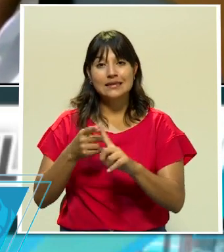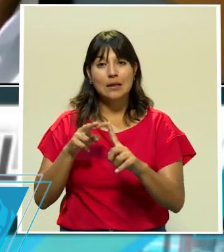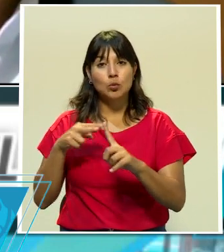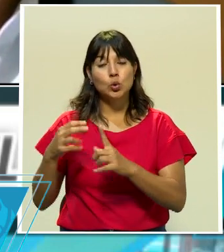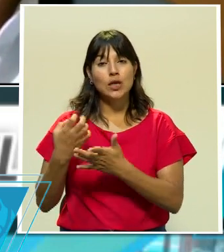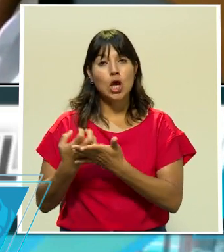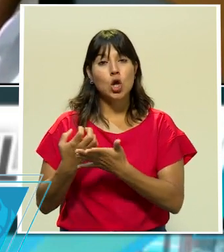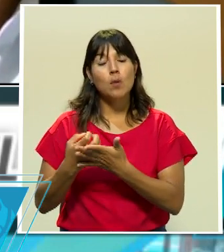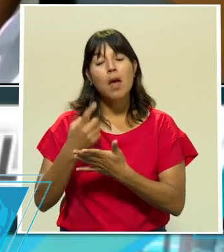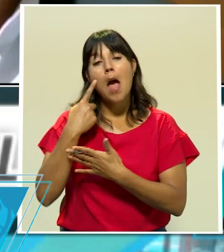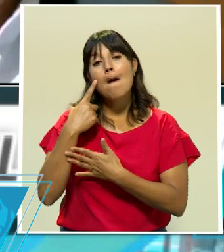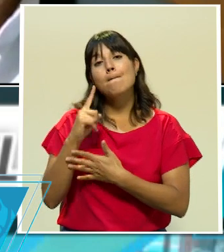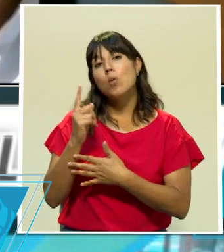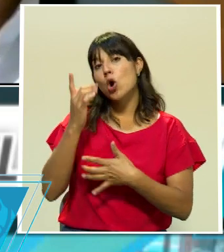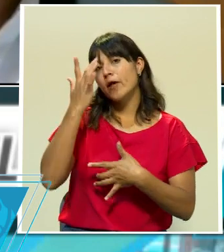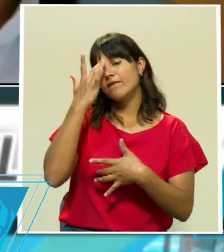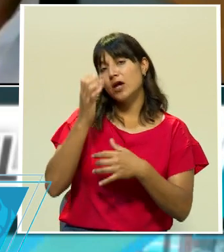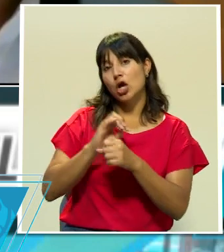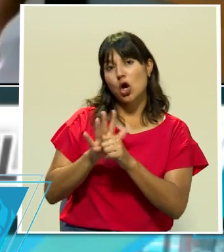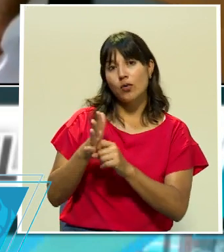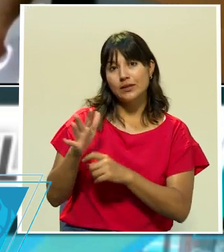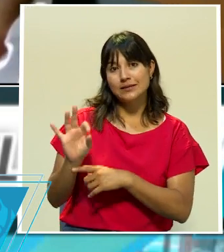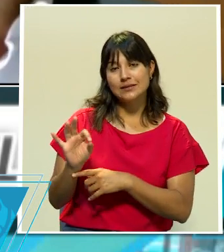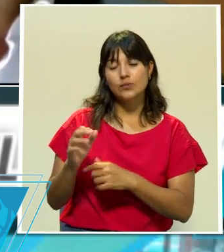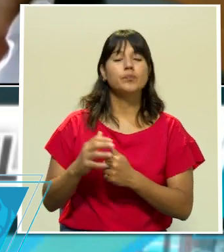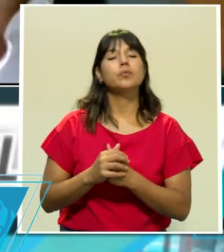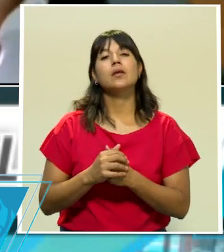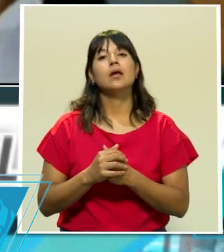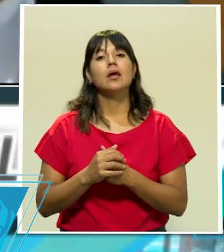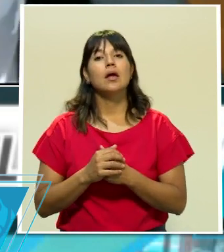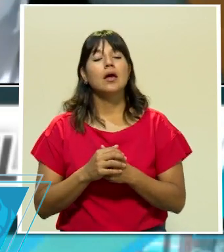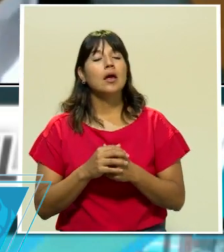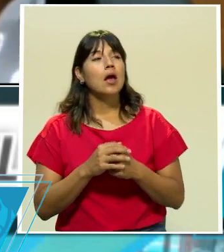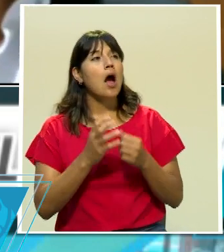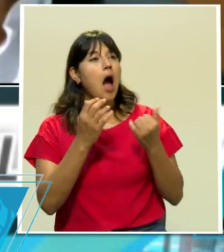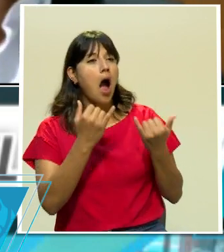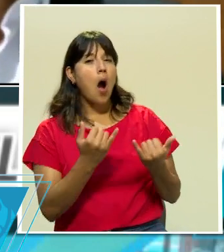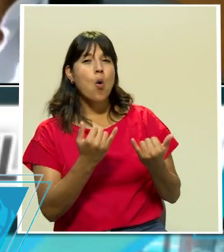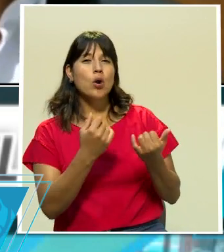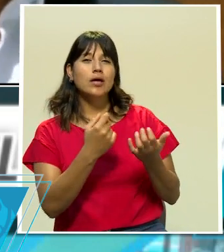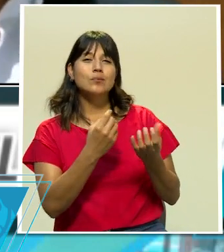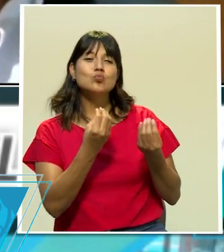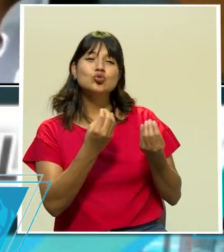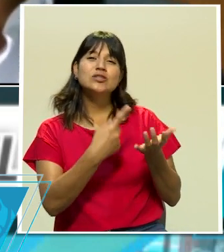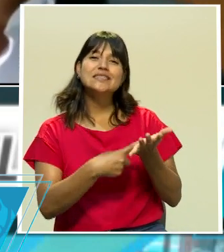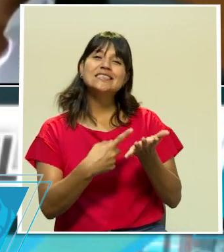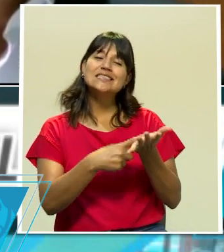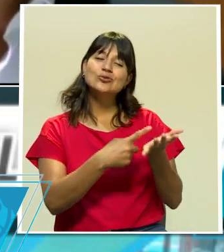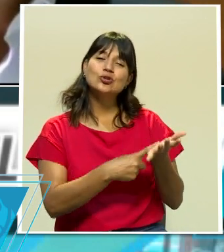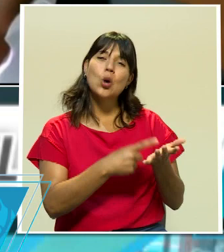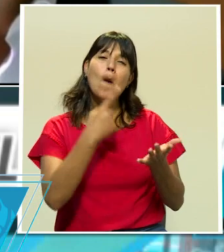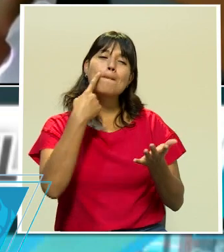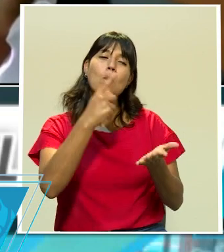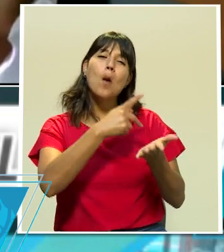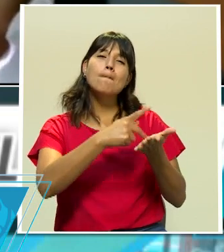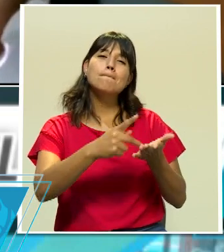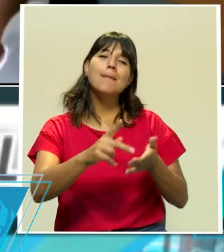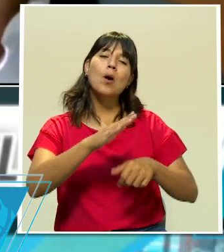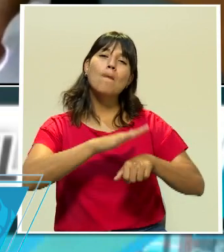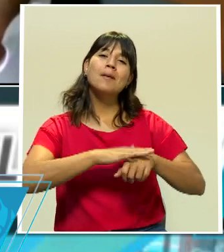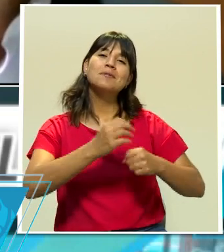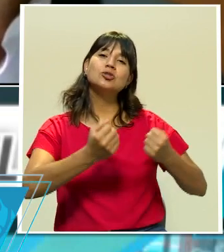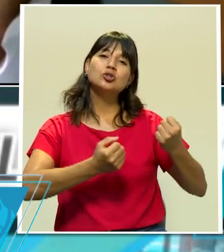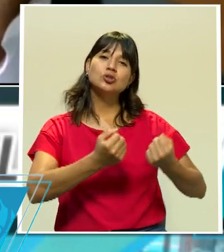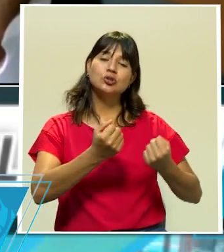país. Diputado, hay un debate legislativo sobre la exoneración del pago del marchamo. ¿Cuáles son las